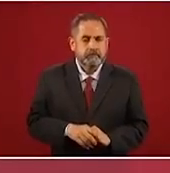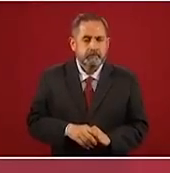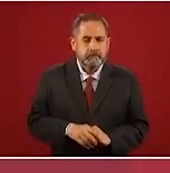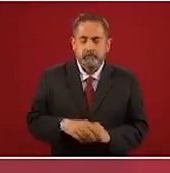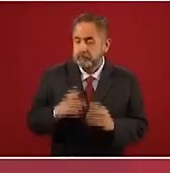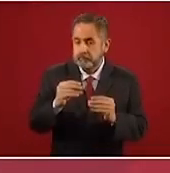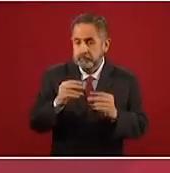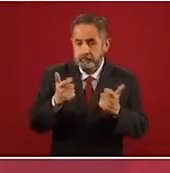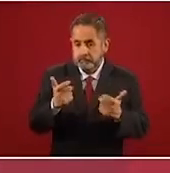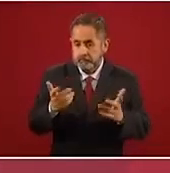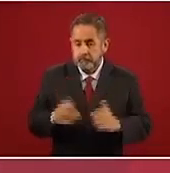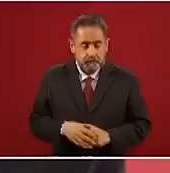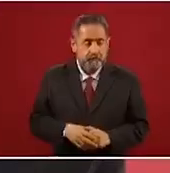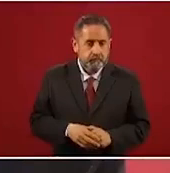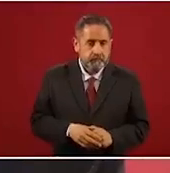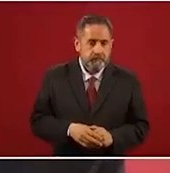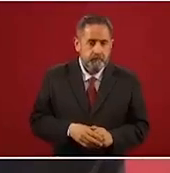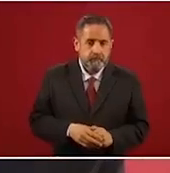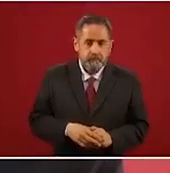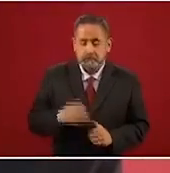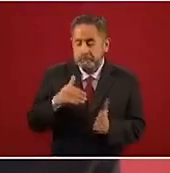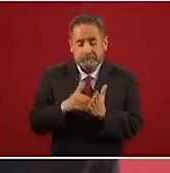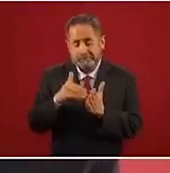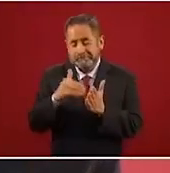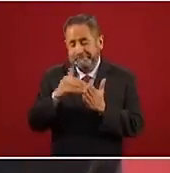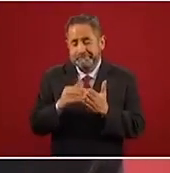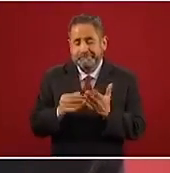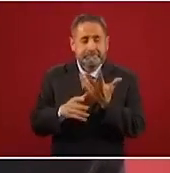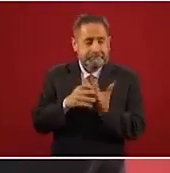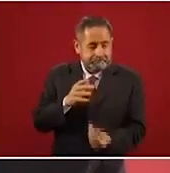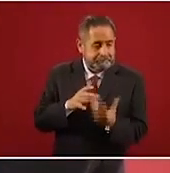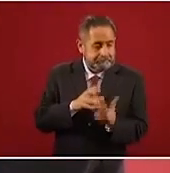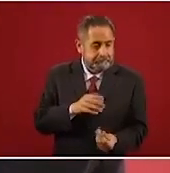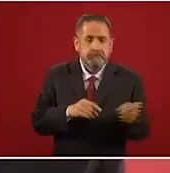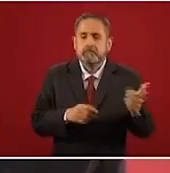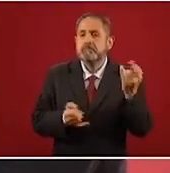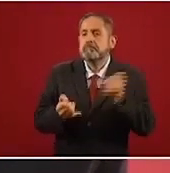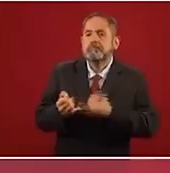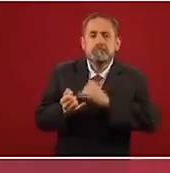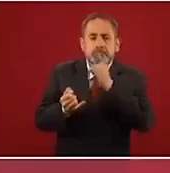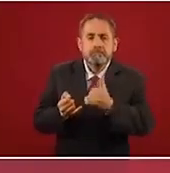De mucho dinero, de miles de millones de pesos.